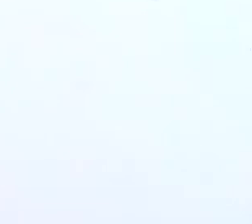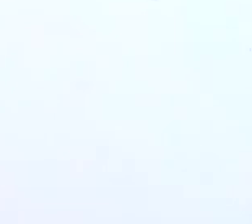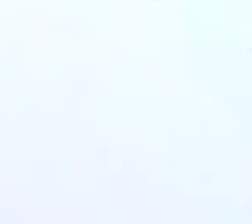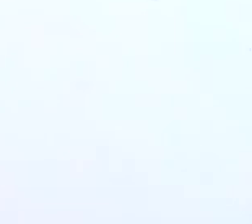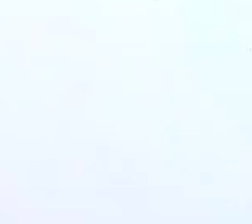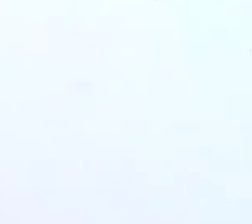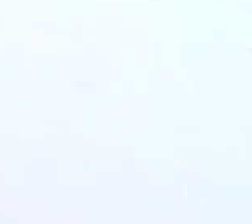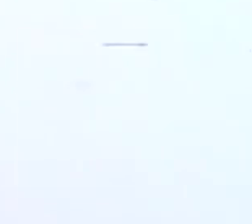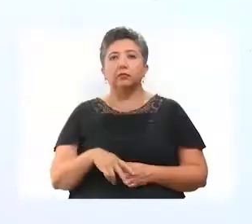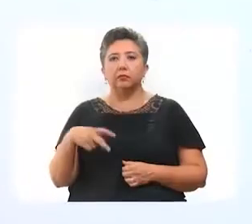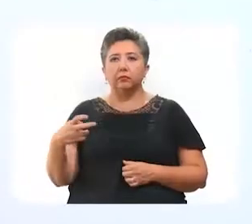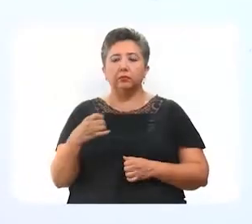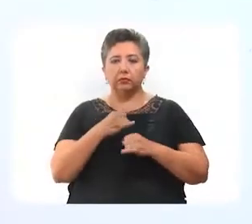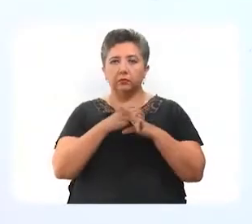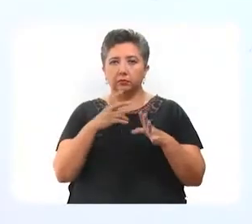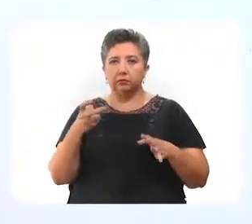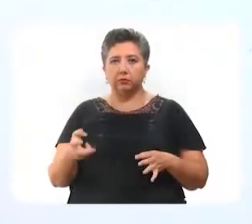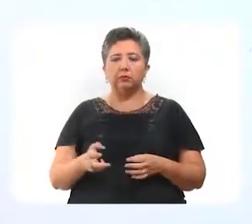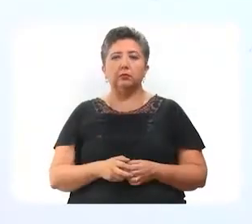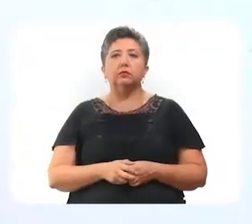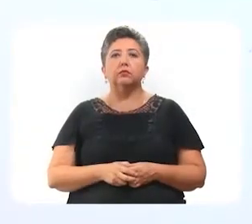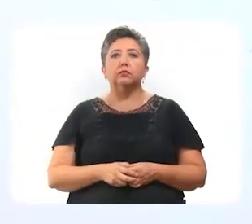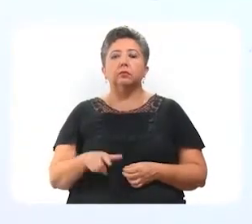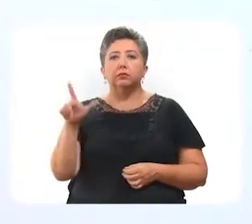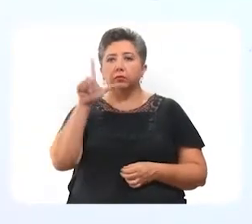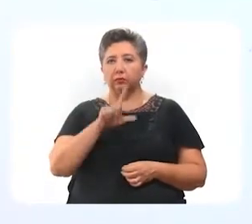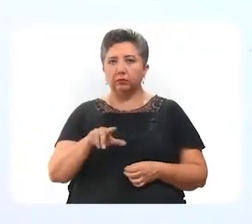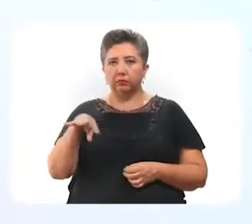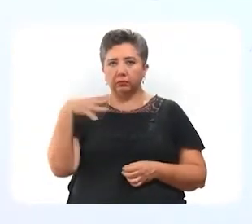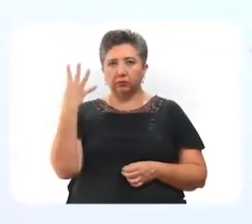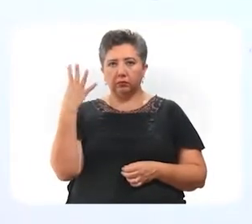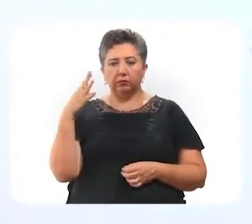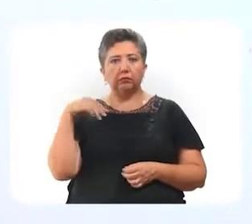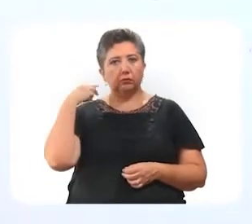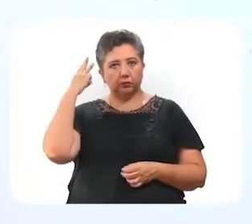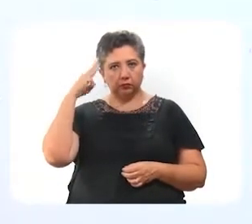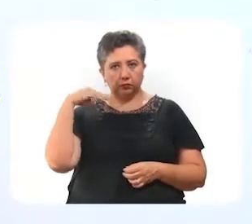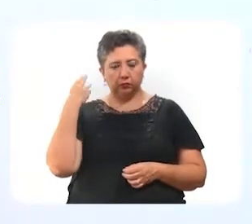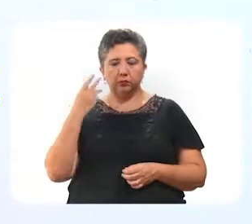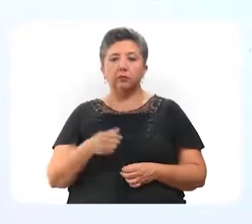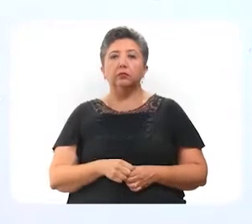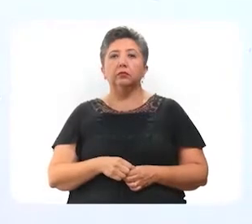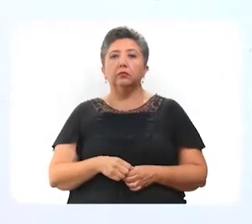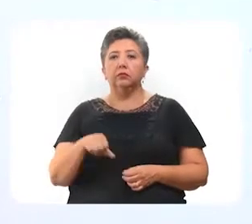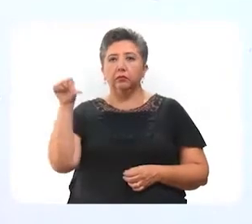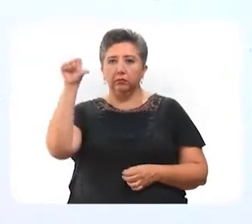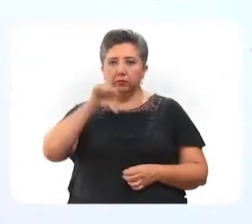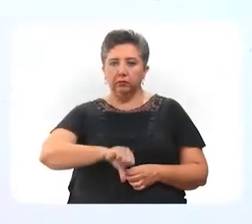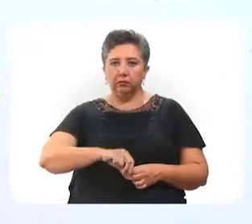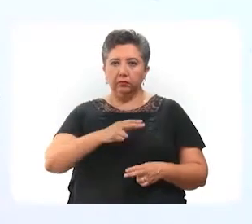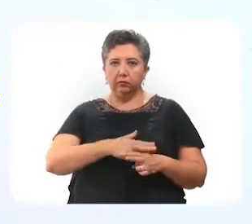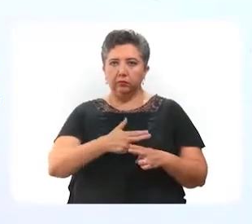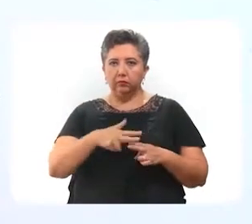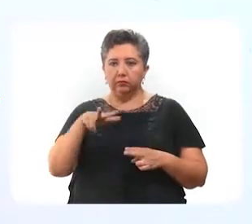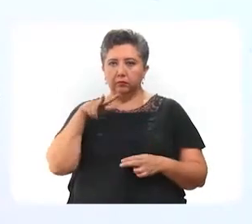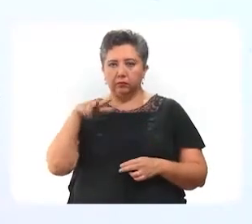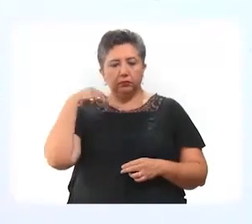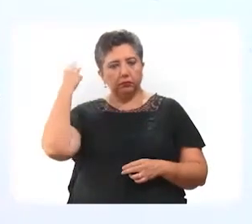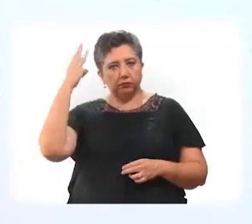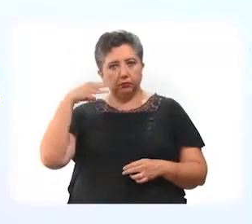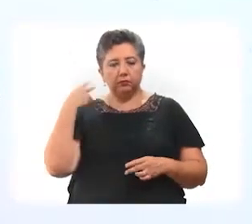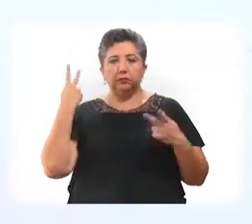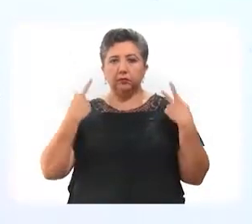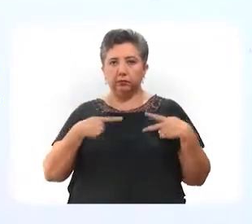Gracias, licenciado. Este es el parte médico de este lunes 14 de marzo. A partir de hoy hasta el 18 de